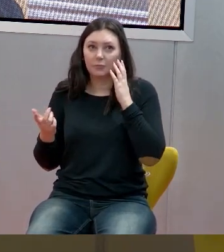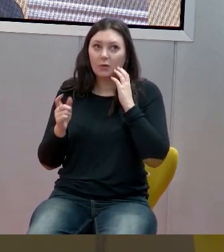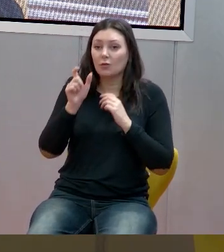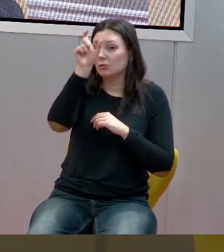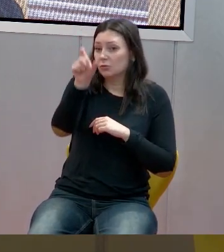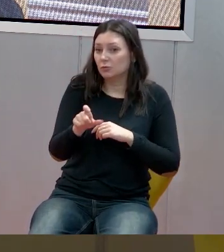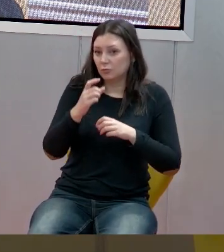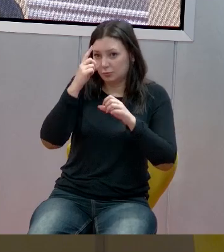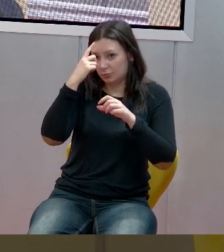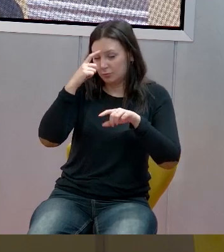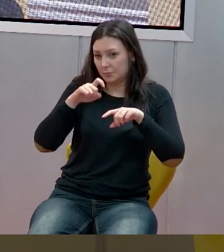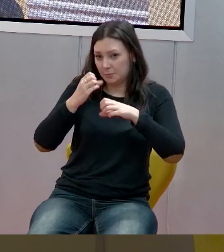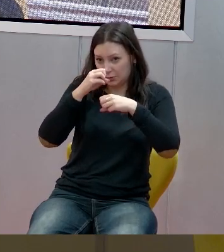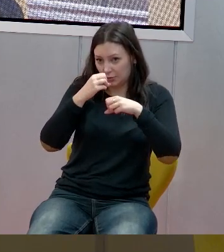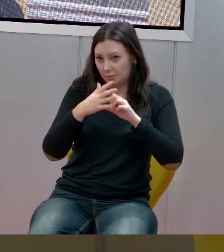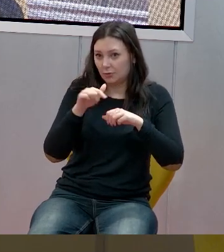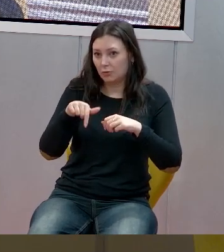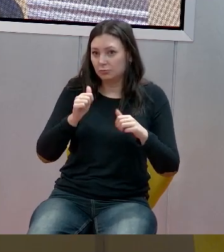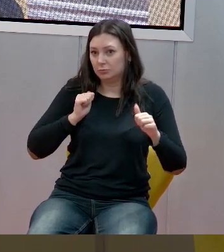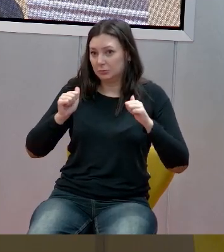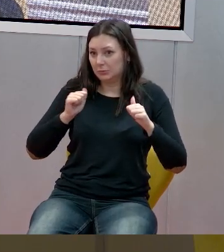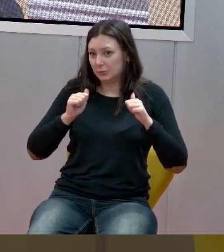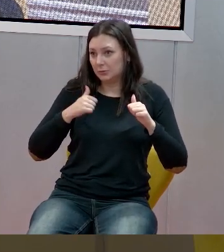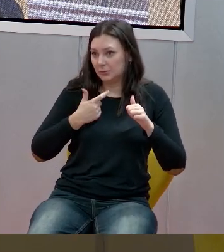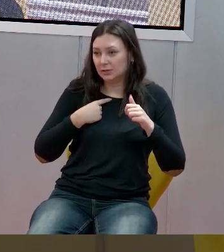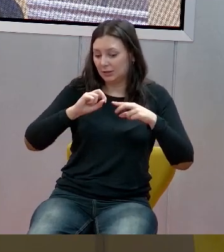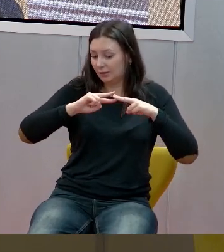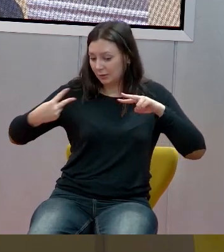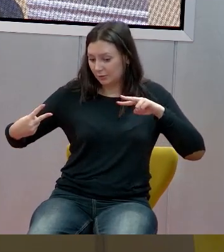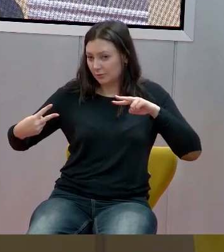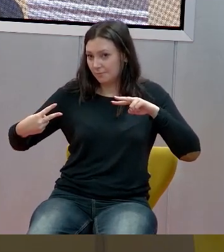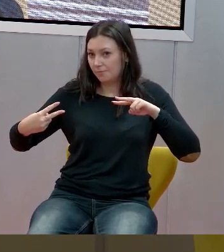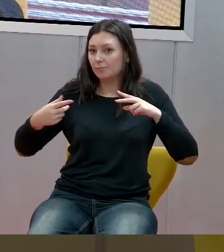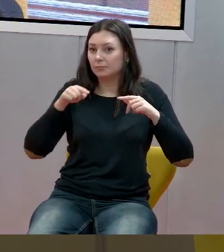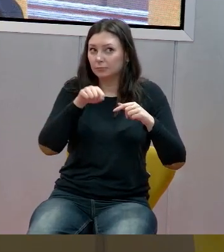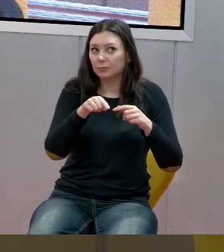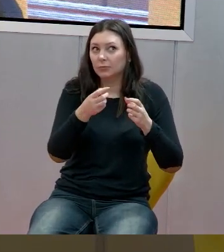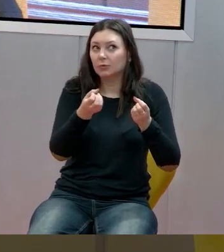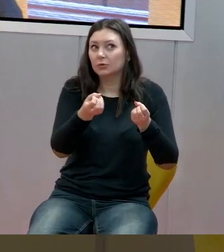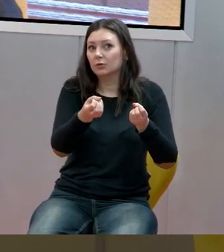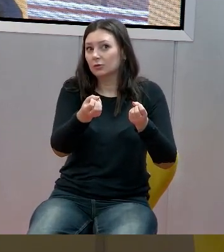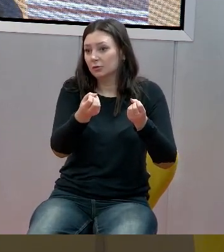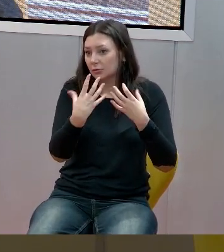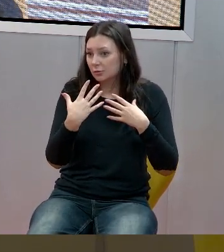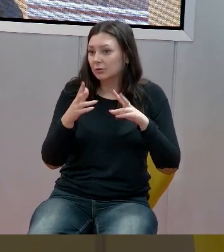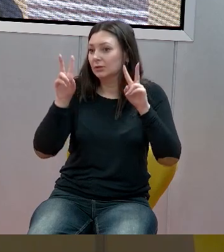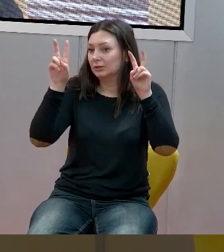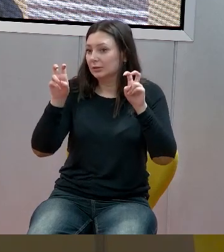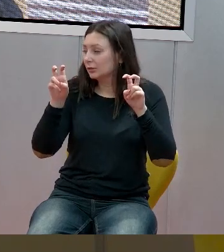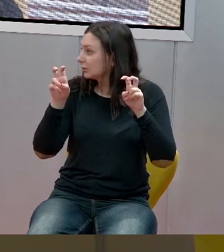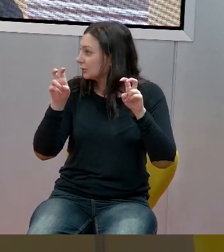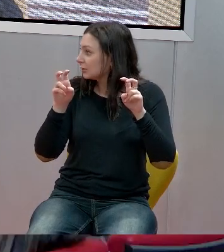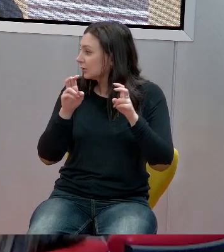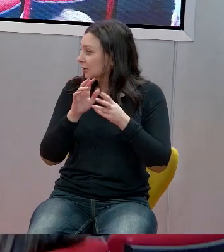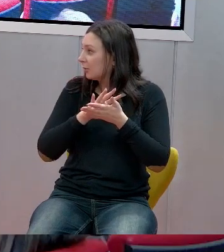bioquímico y comunicador científico, máster en genética y genómica, ¿qué puedes decirnos a propósito de las reacciones al